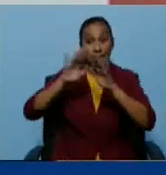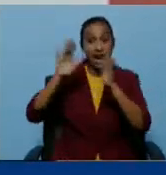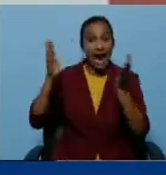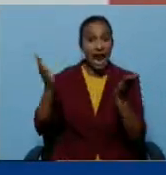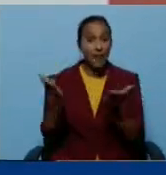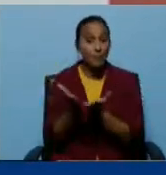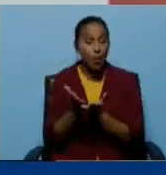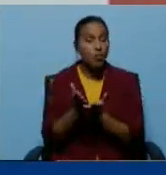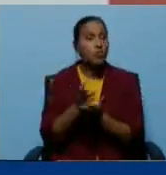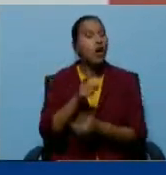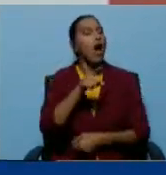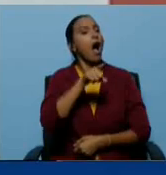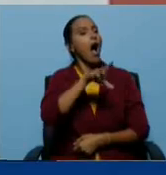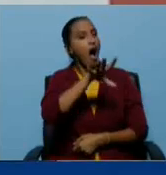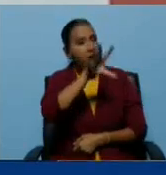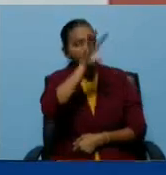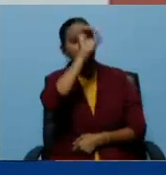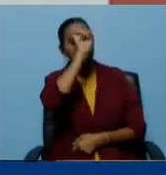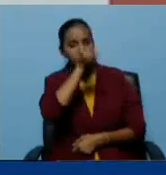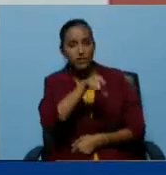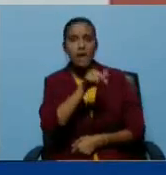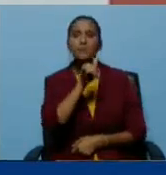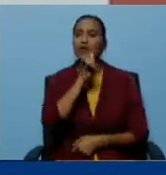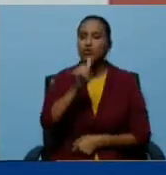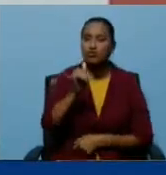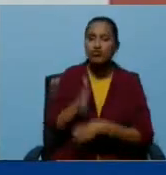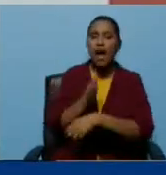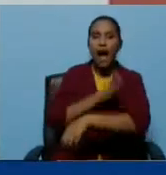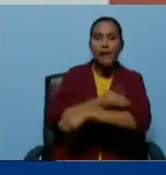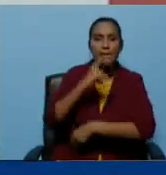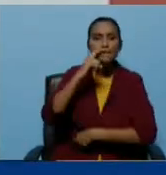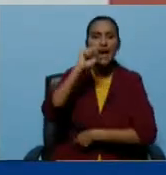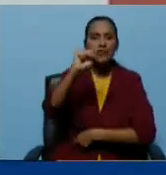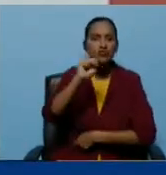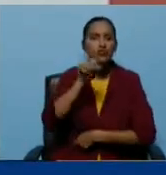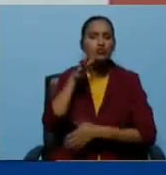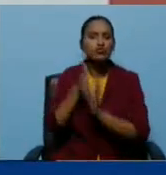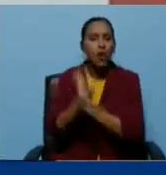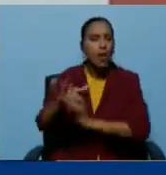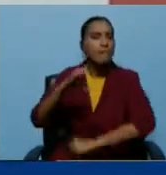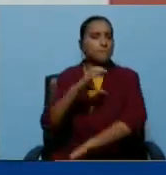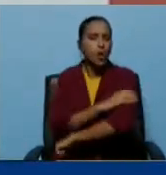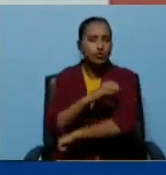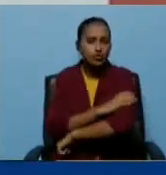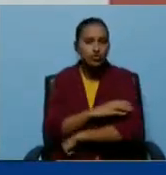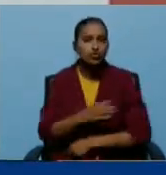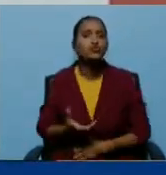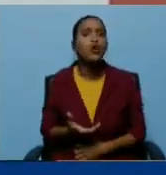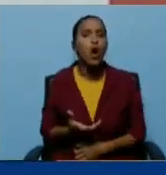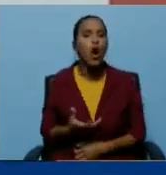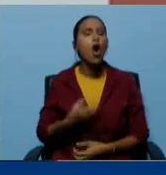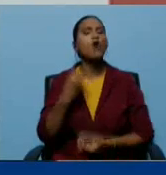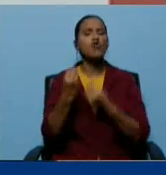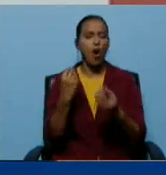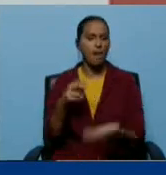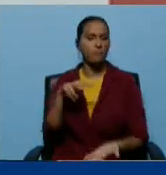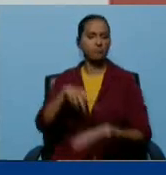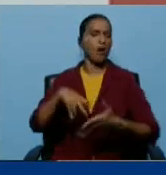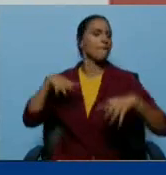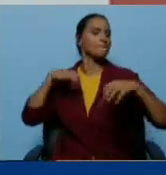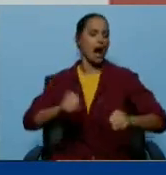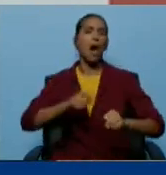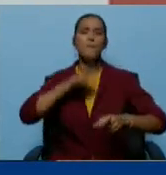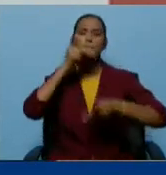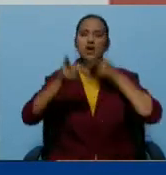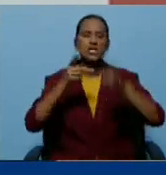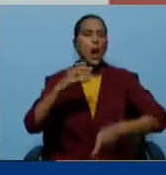denuncia que hice. Si el fascismo tomara el poder político en Venezuela, asaltara el poder en Venezuela